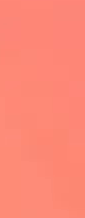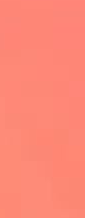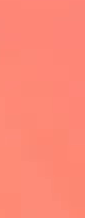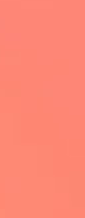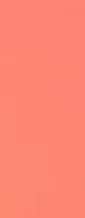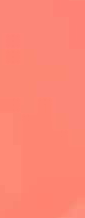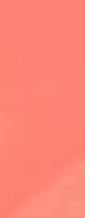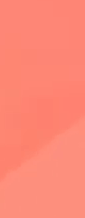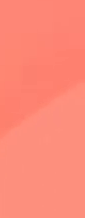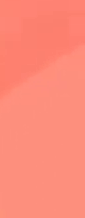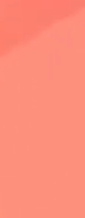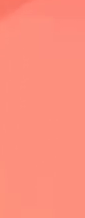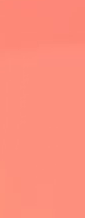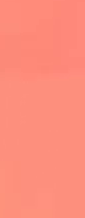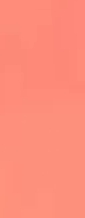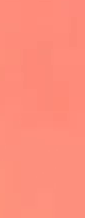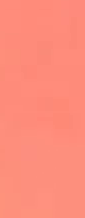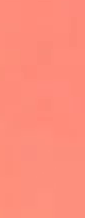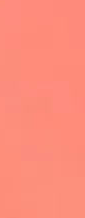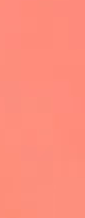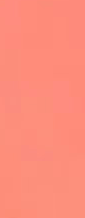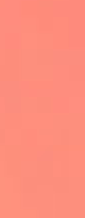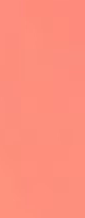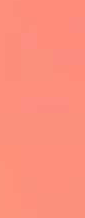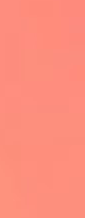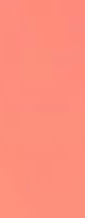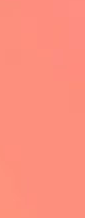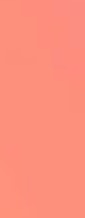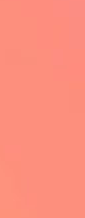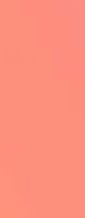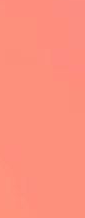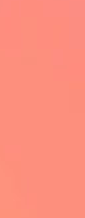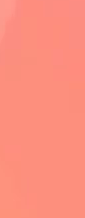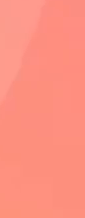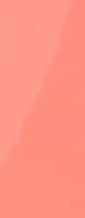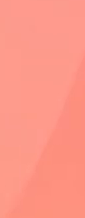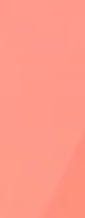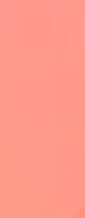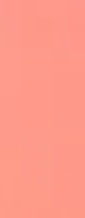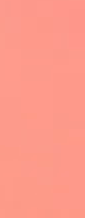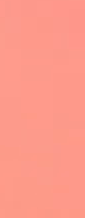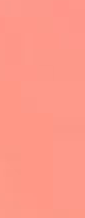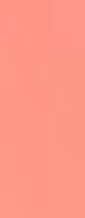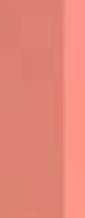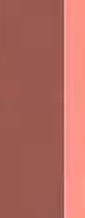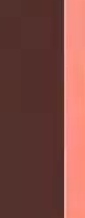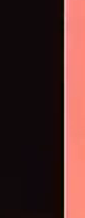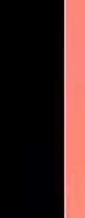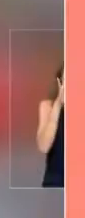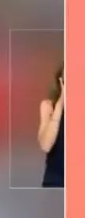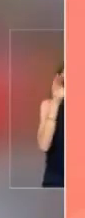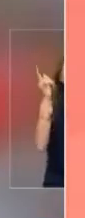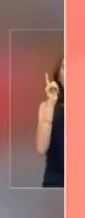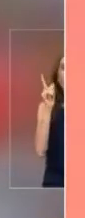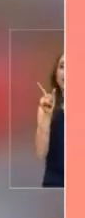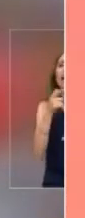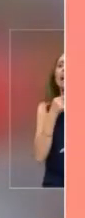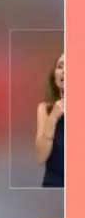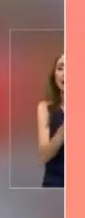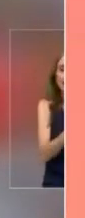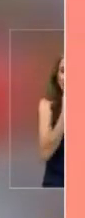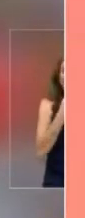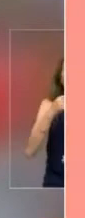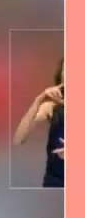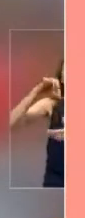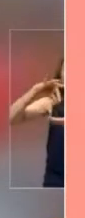que no tienen los recursos para acceder al medicamento en una farmacia, o no puede acceder, digamos, a un médico para